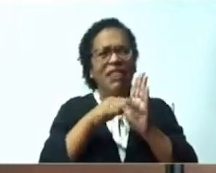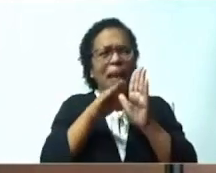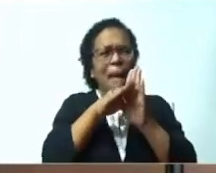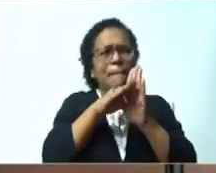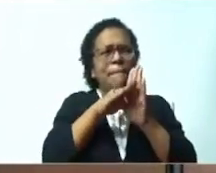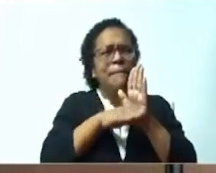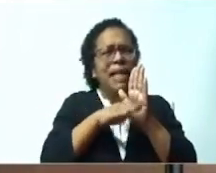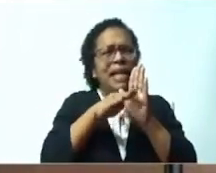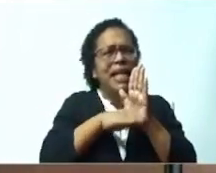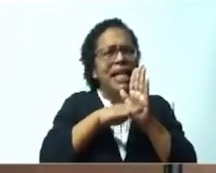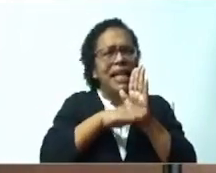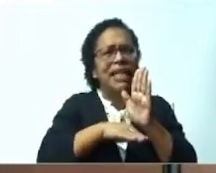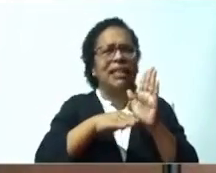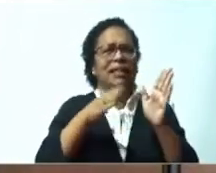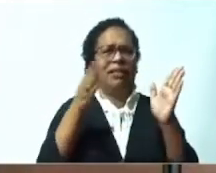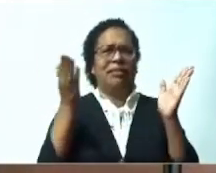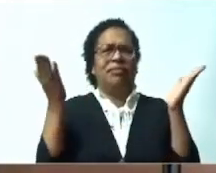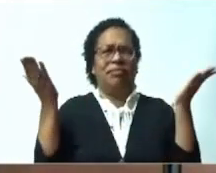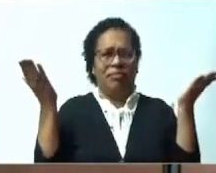cuanto a la tasa